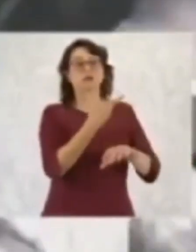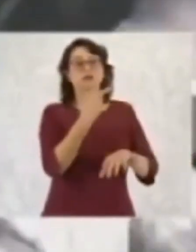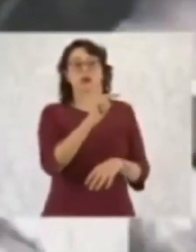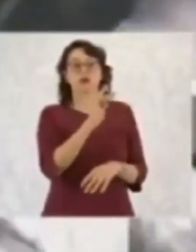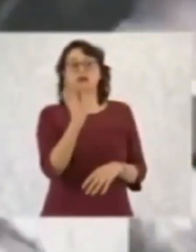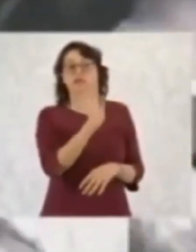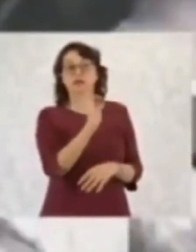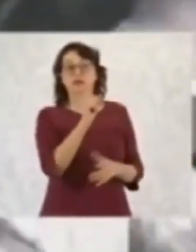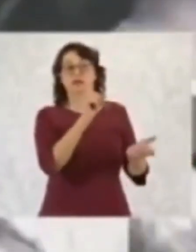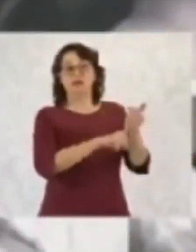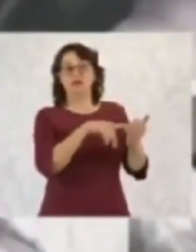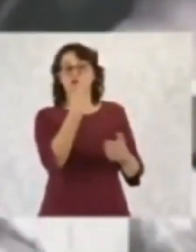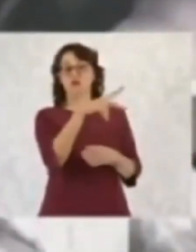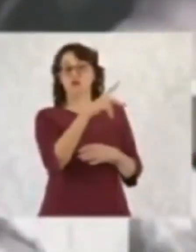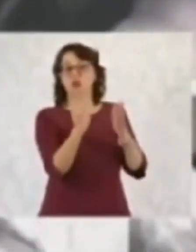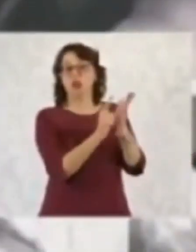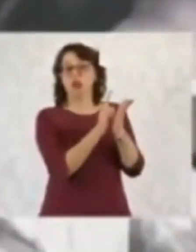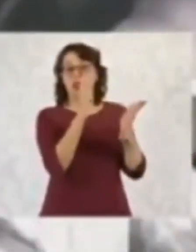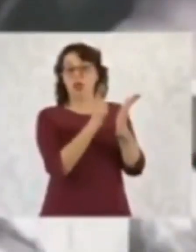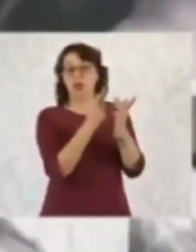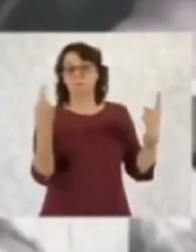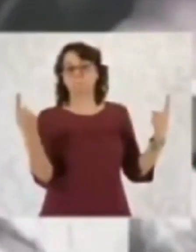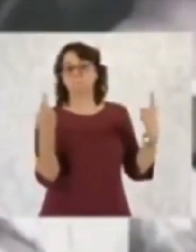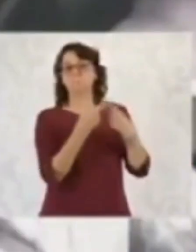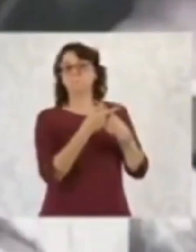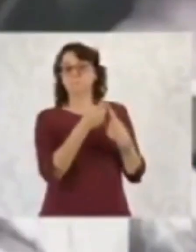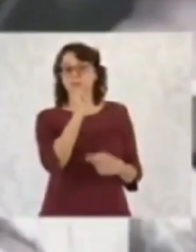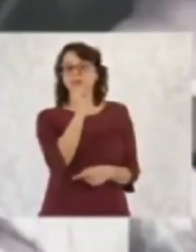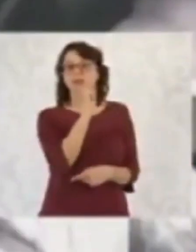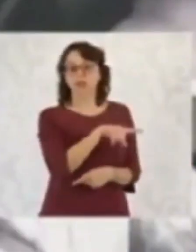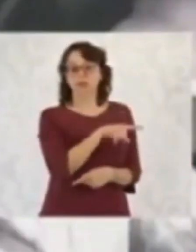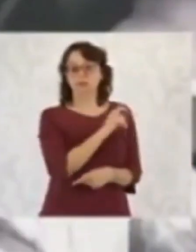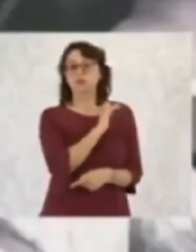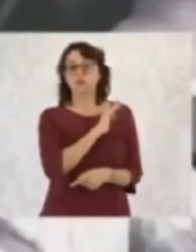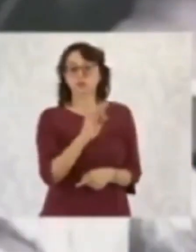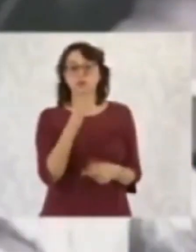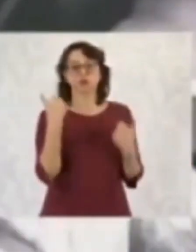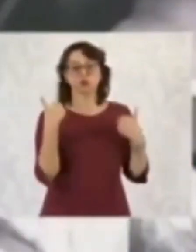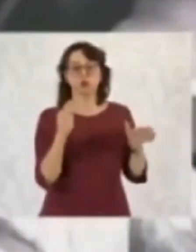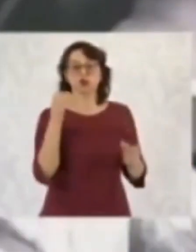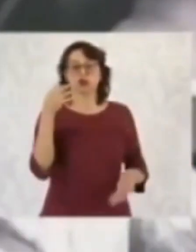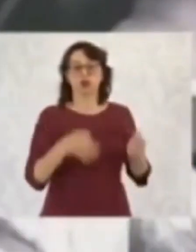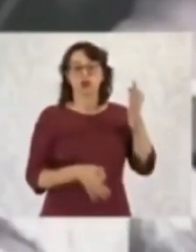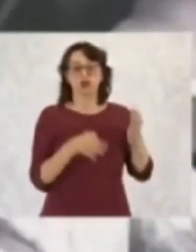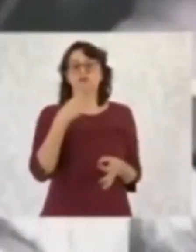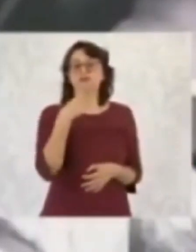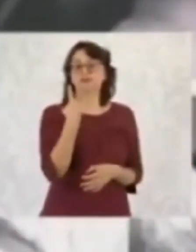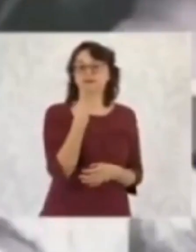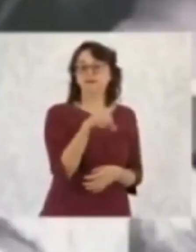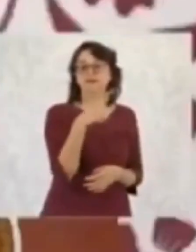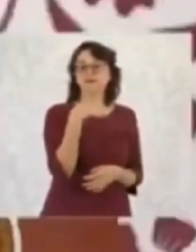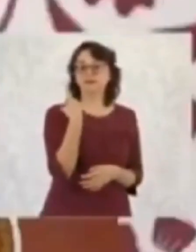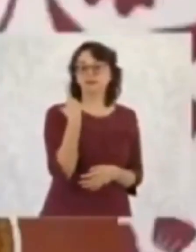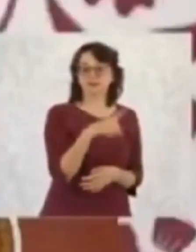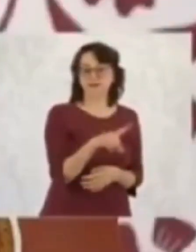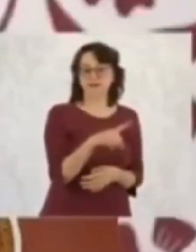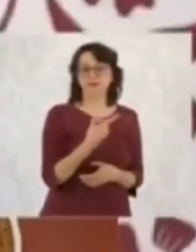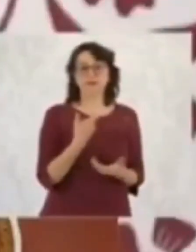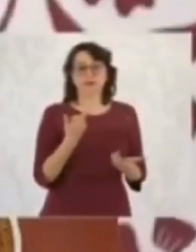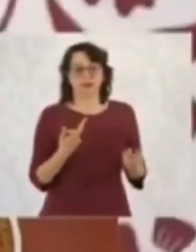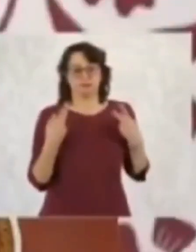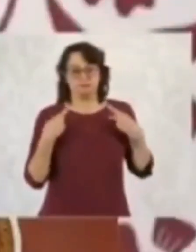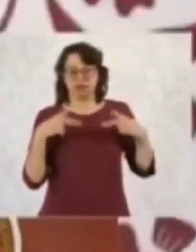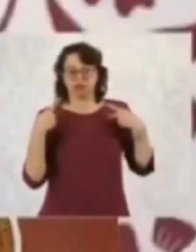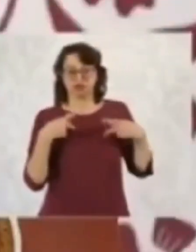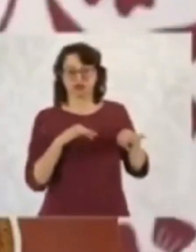propias normas internas de los Estados Unidos, ¿no? Podría ser impugnable. Los trabajadores que estarían